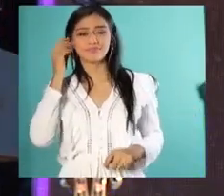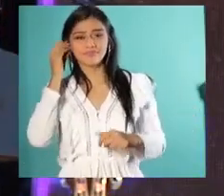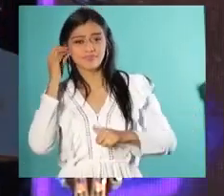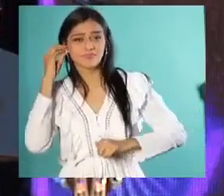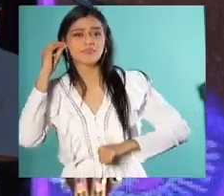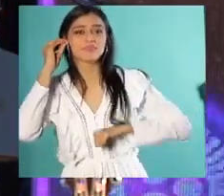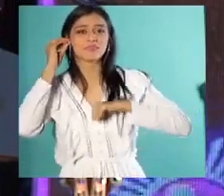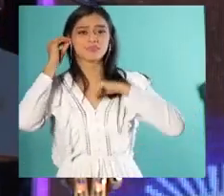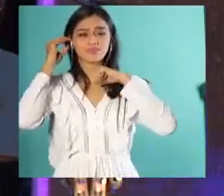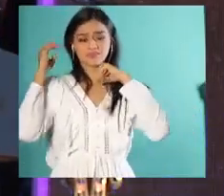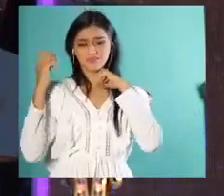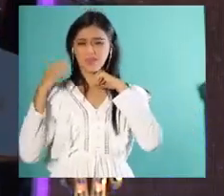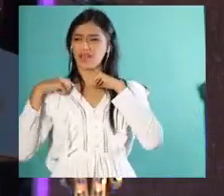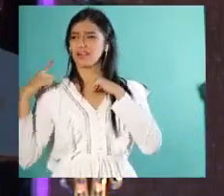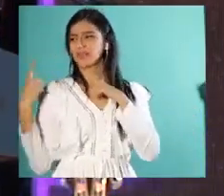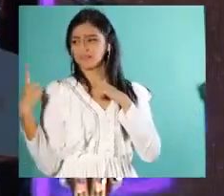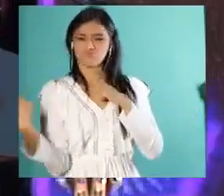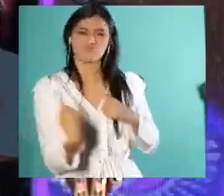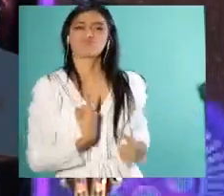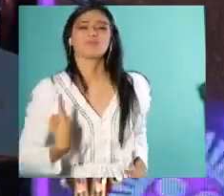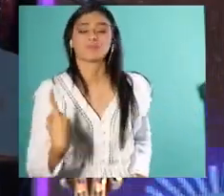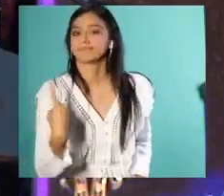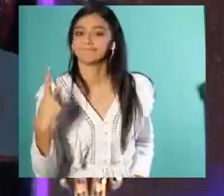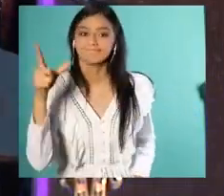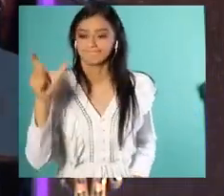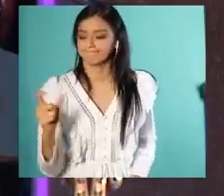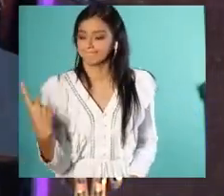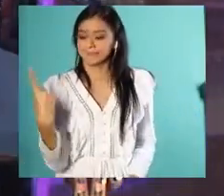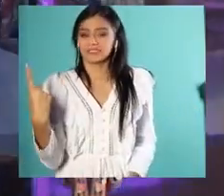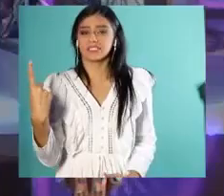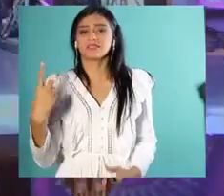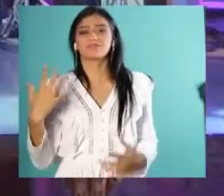lleva la soledad, es una condena.